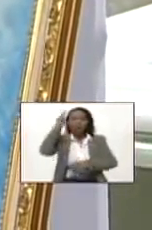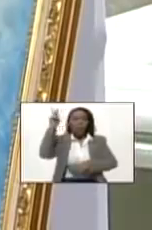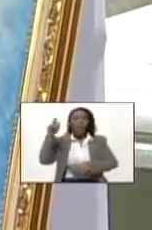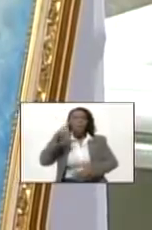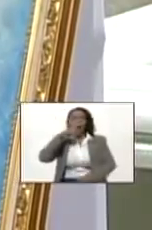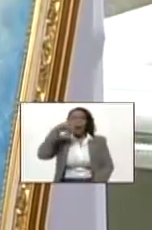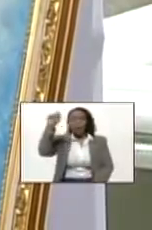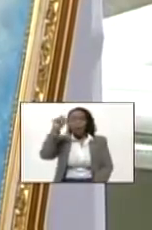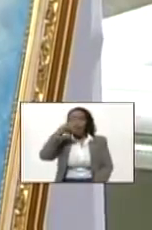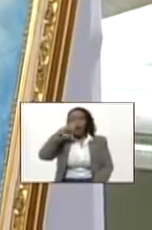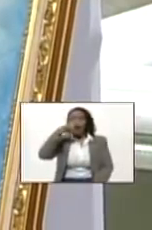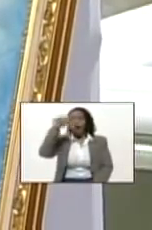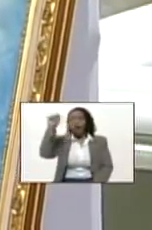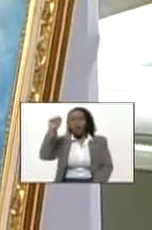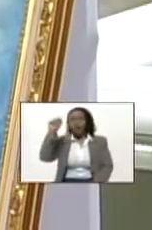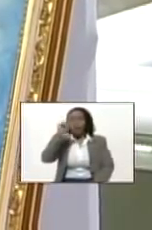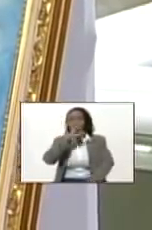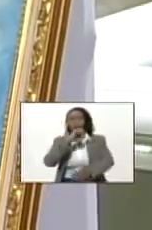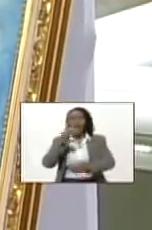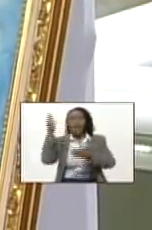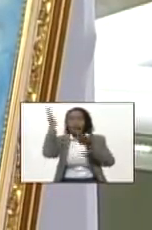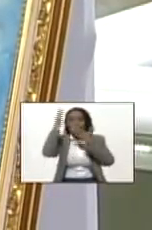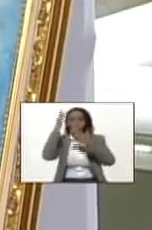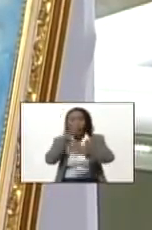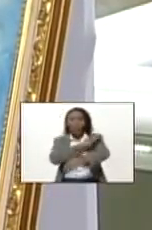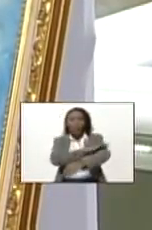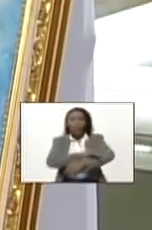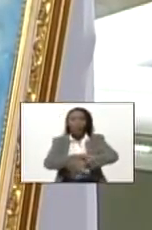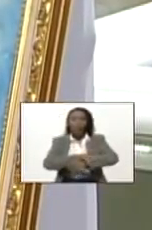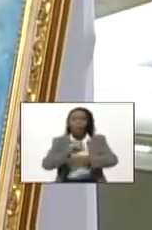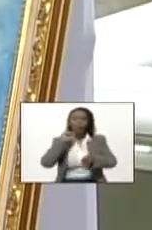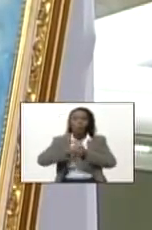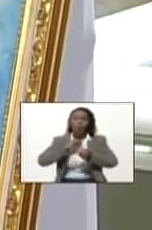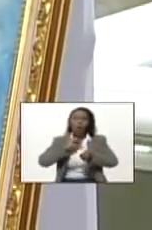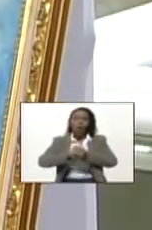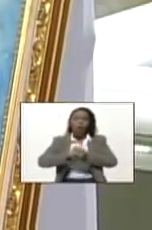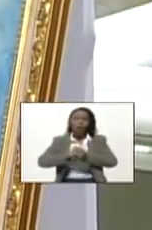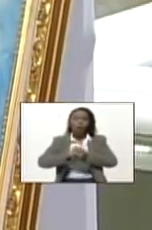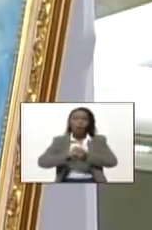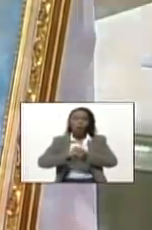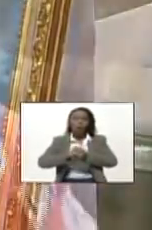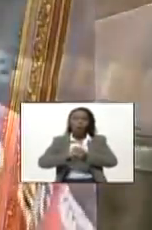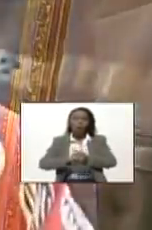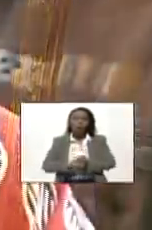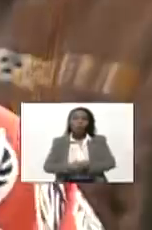Maduro, Maduro, Indio Brazo Duro.